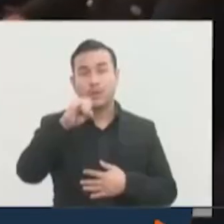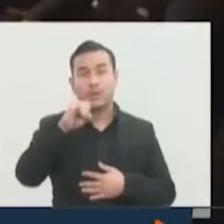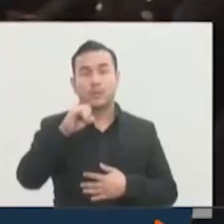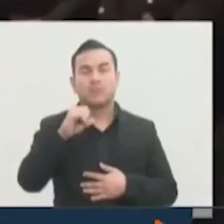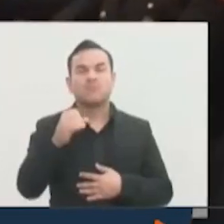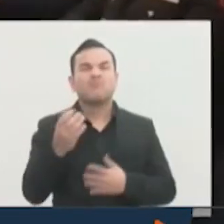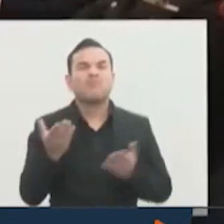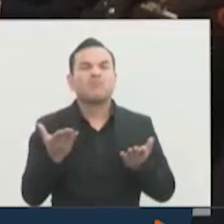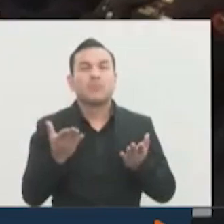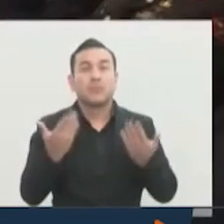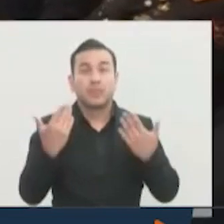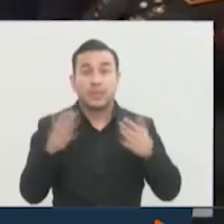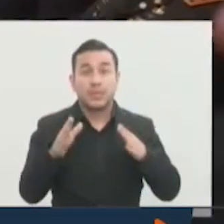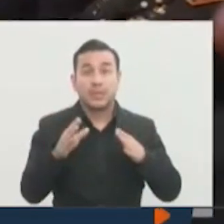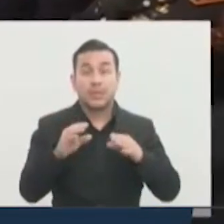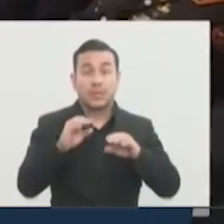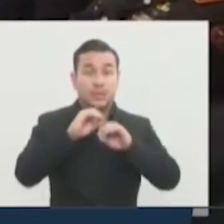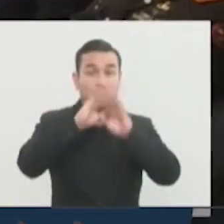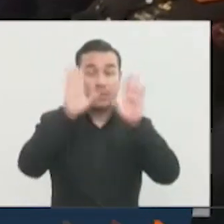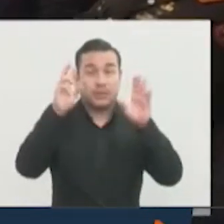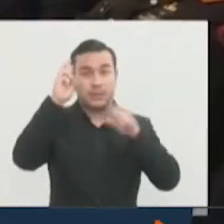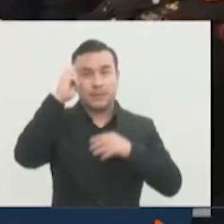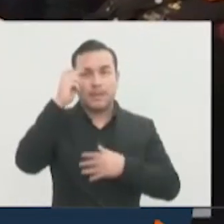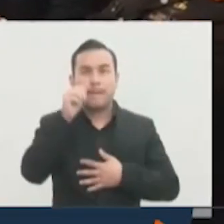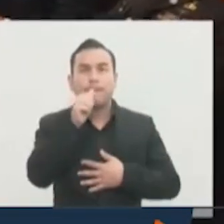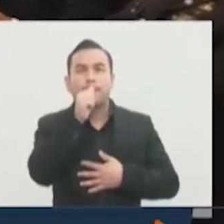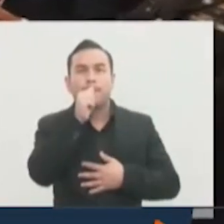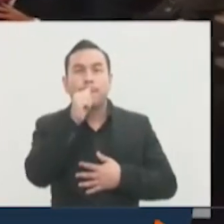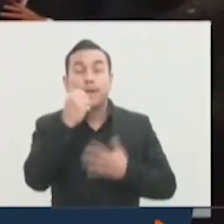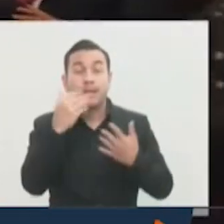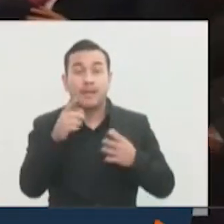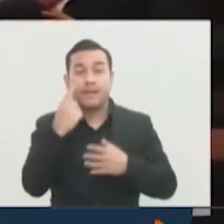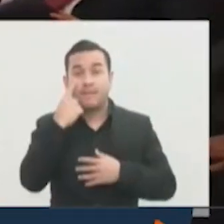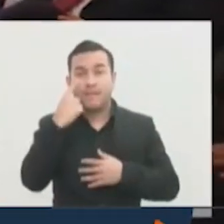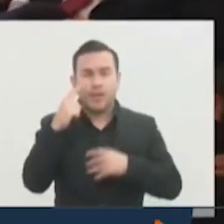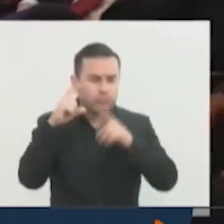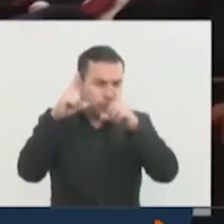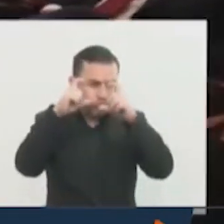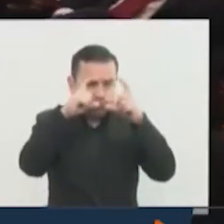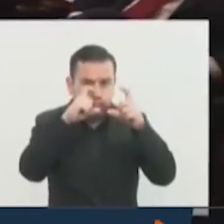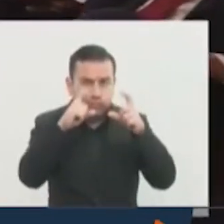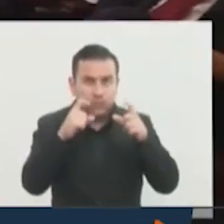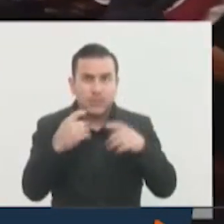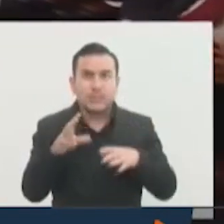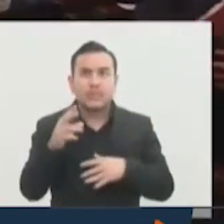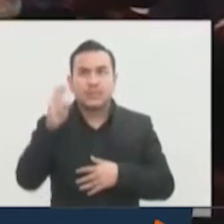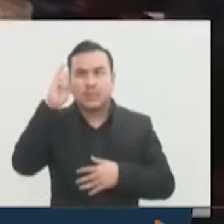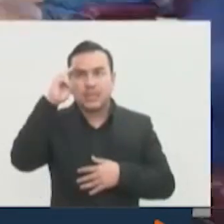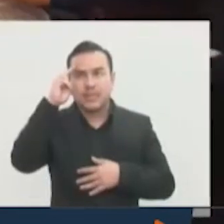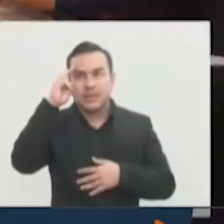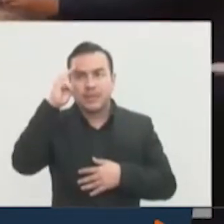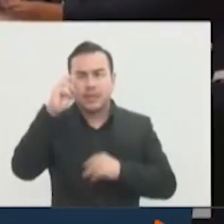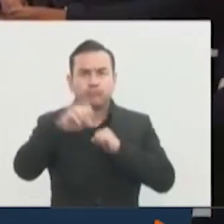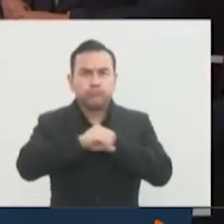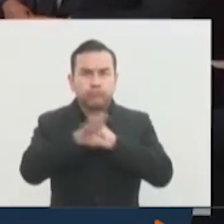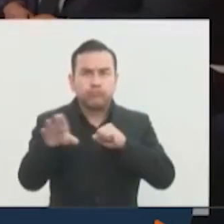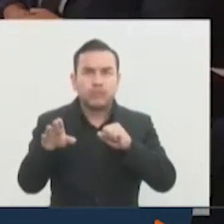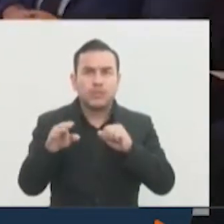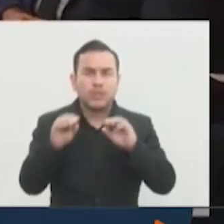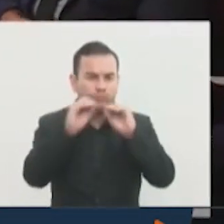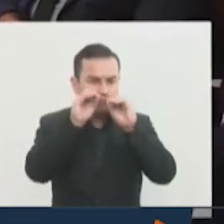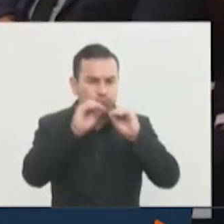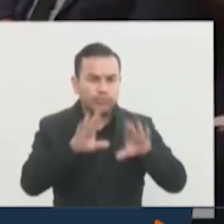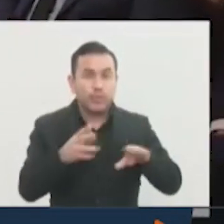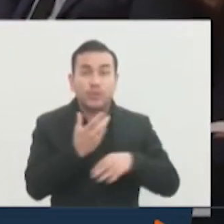inversionistas durante su visita de estado los funcionarios de gobierno que acompañan al presidente bukele han firmado una serie de